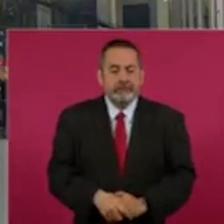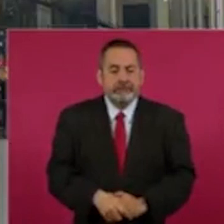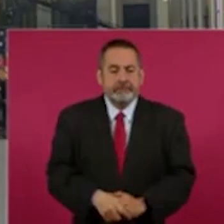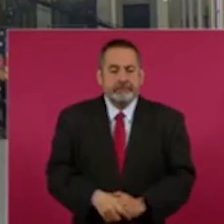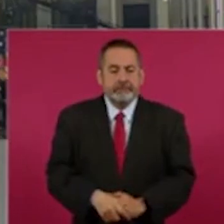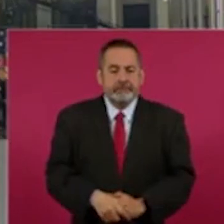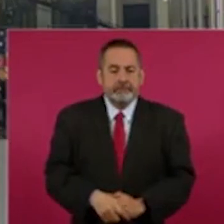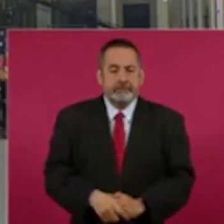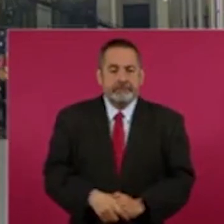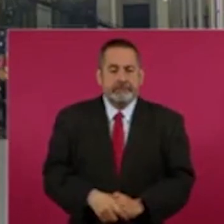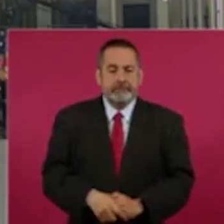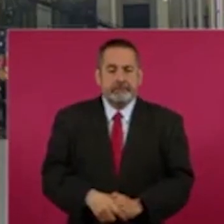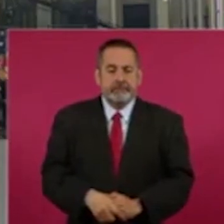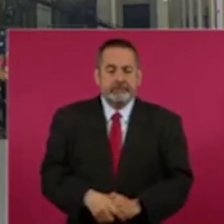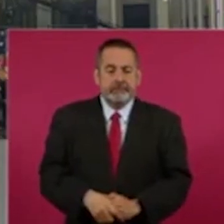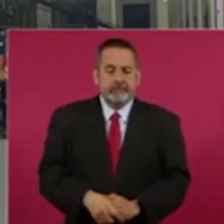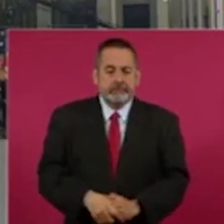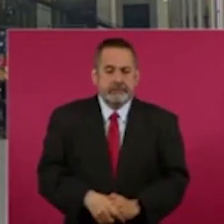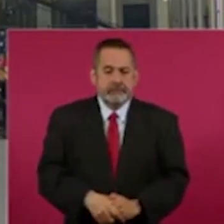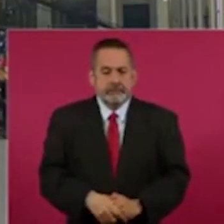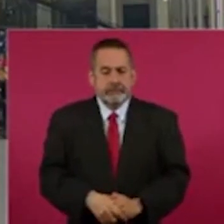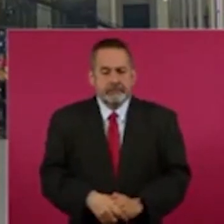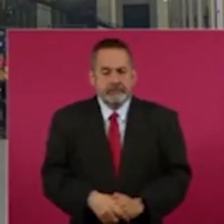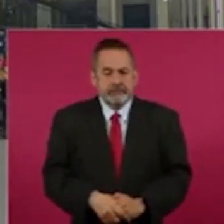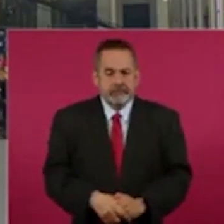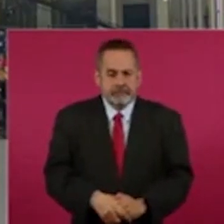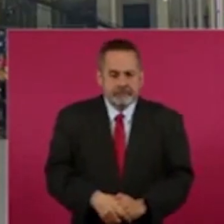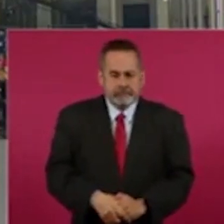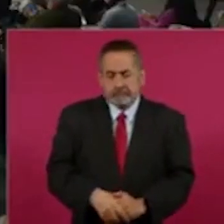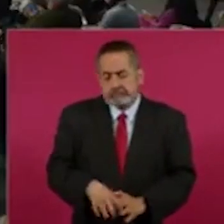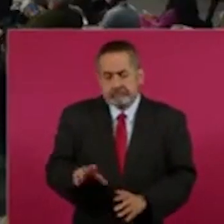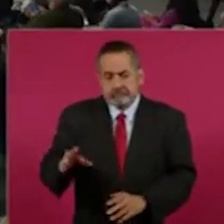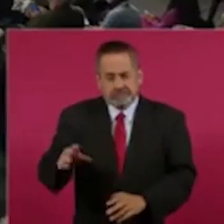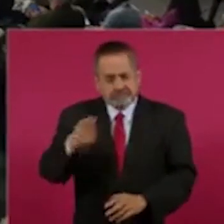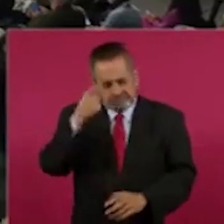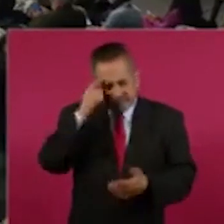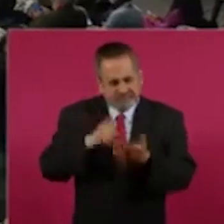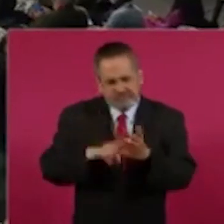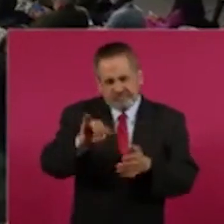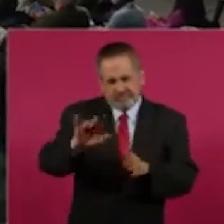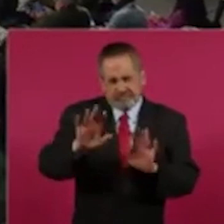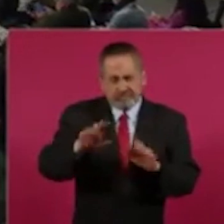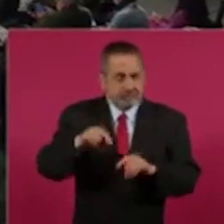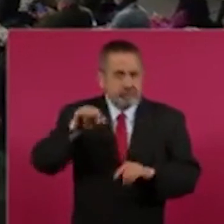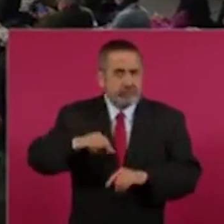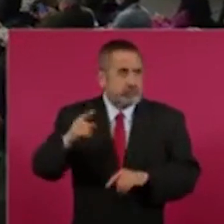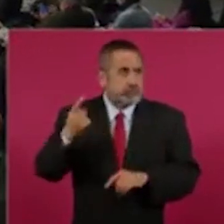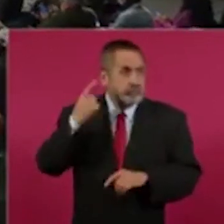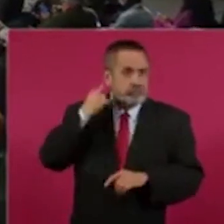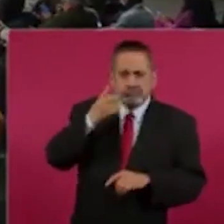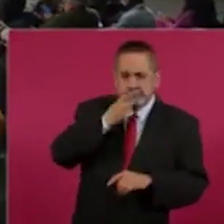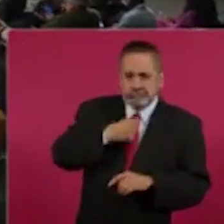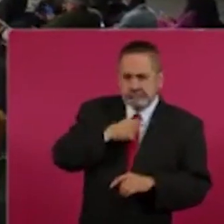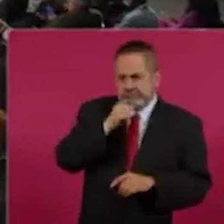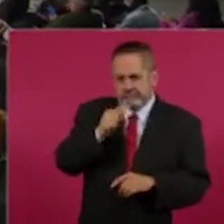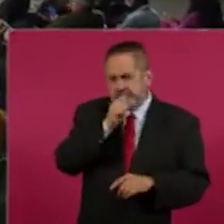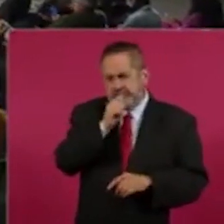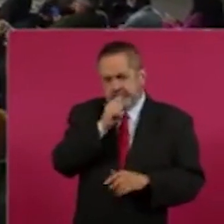¿Mande? ¿Ya se restableció la mesa de seguridad? Sí, yo creo que sí. No, no, hoy no tengo yo información, pero